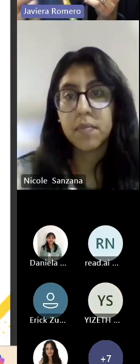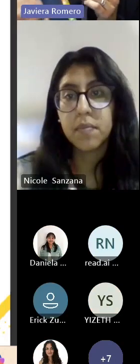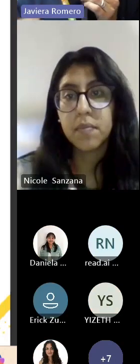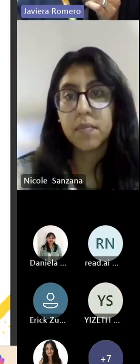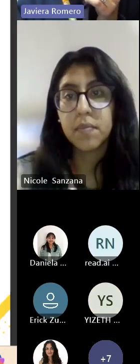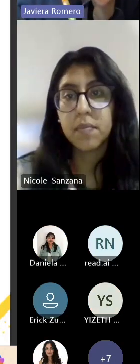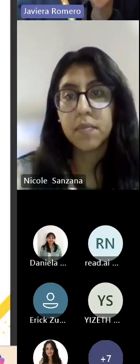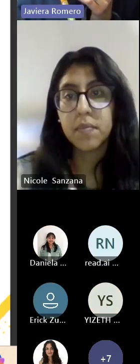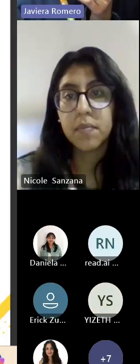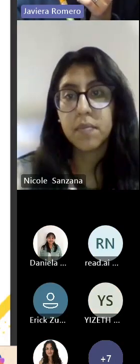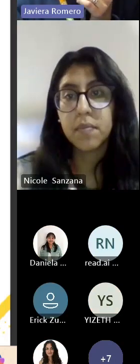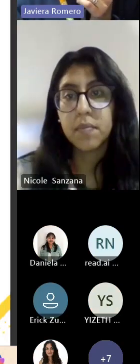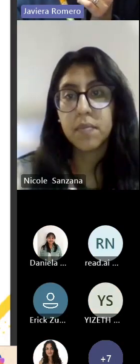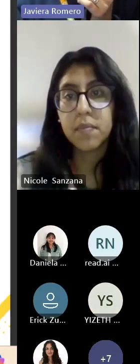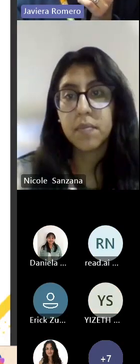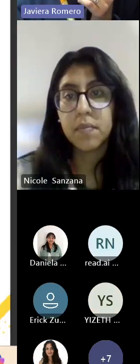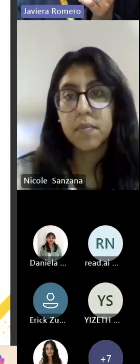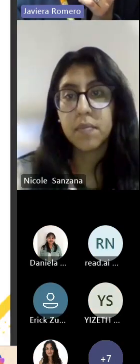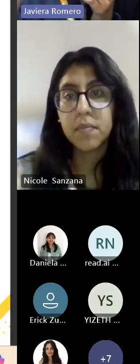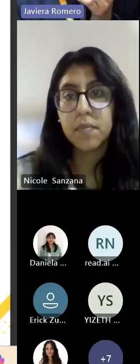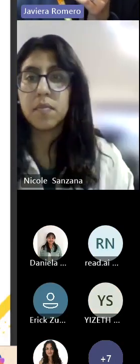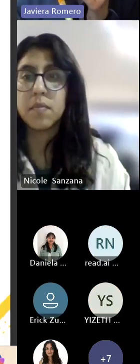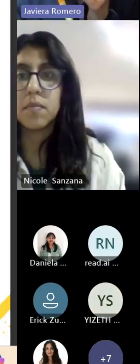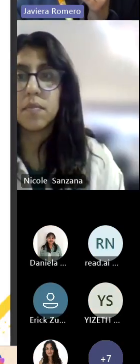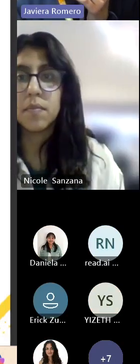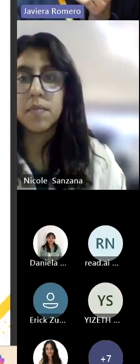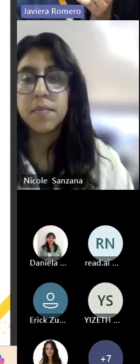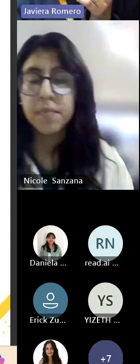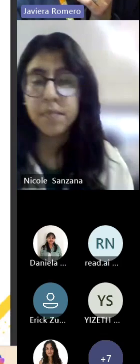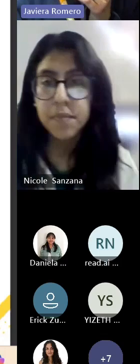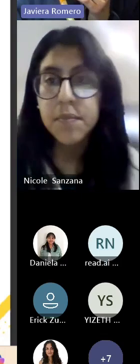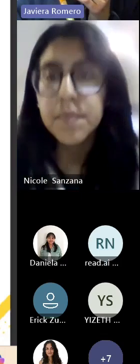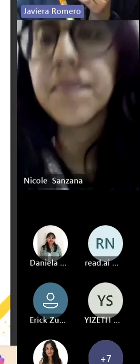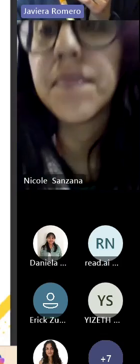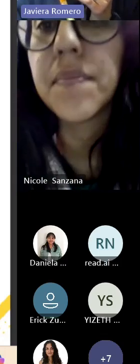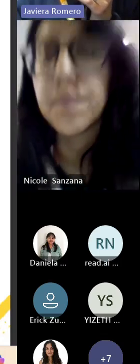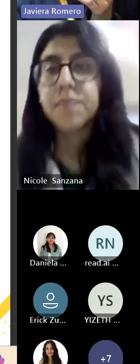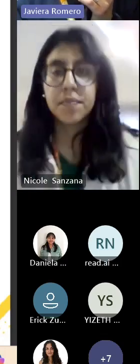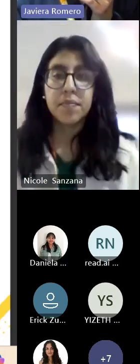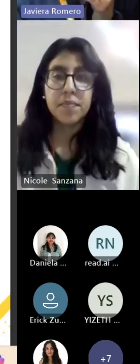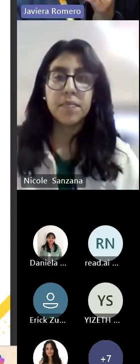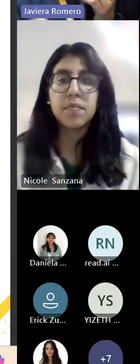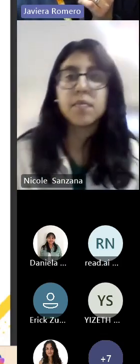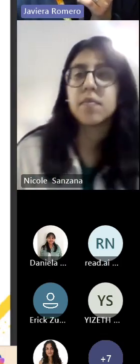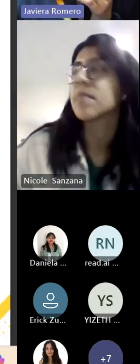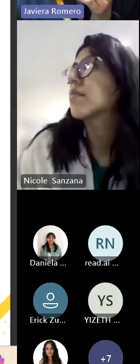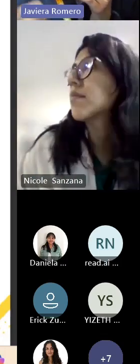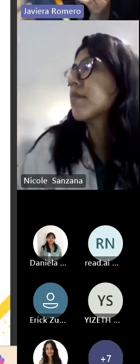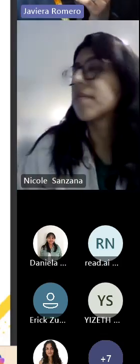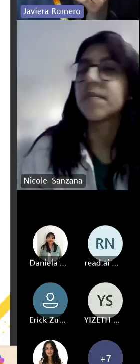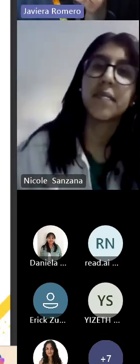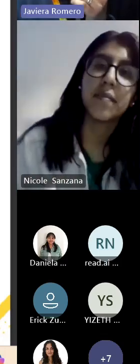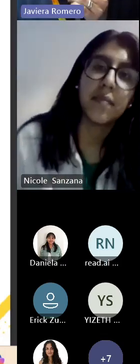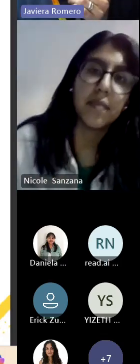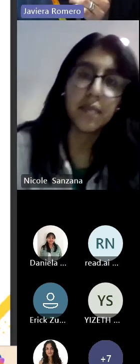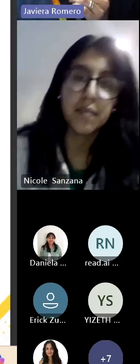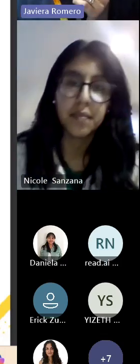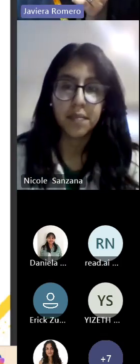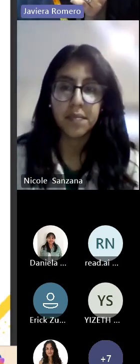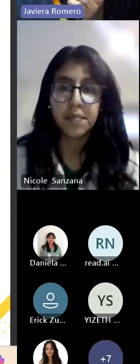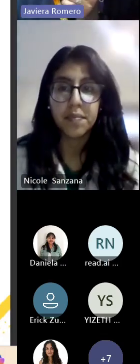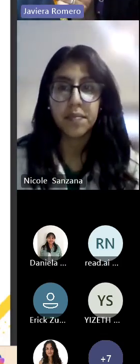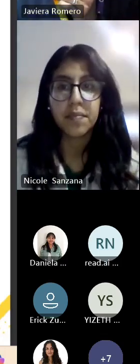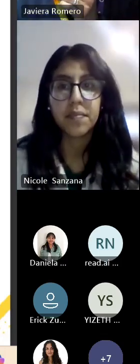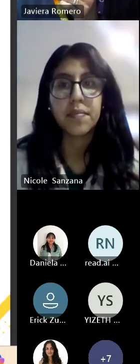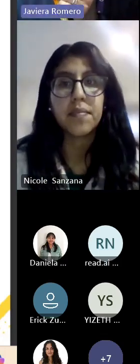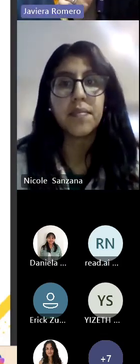para el adolescente que transitó, ¿cierto?, por este tipo de ideaciones o conductas